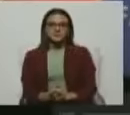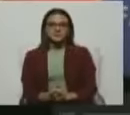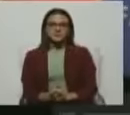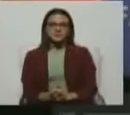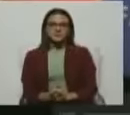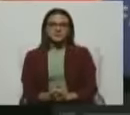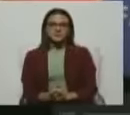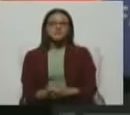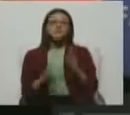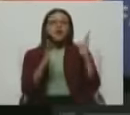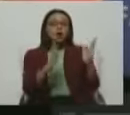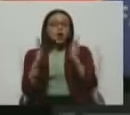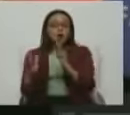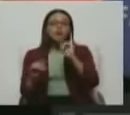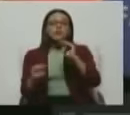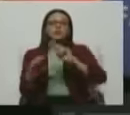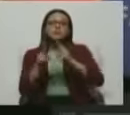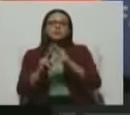el orden y la paz.